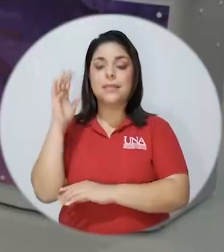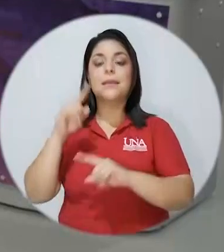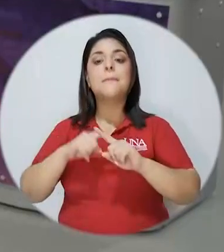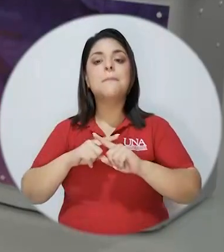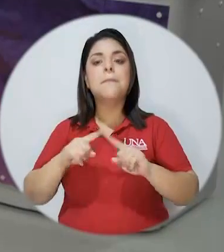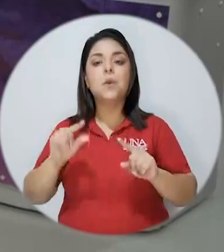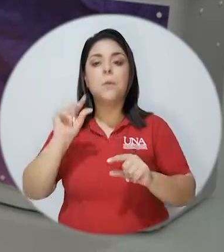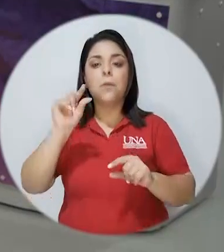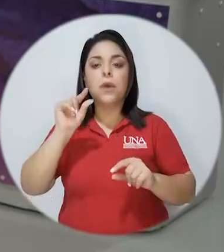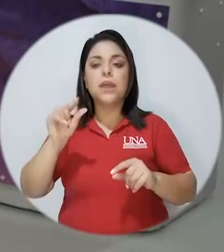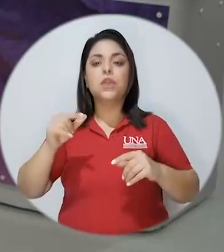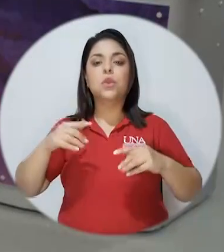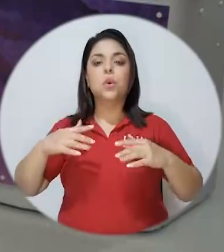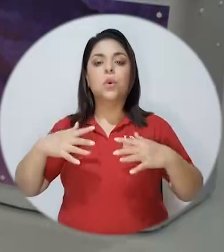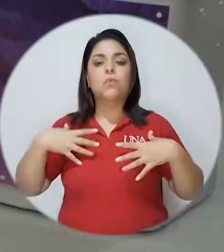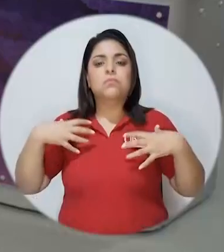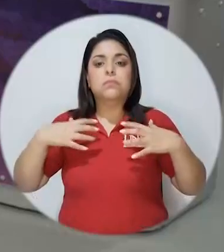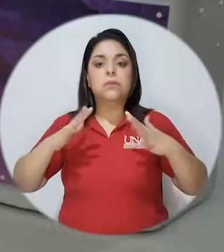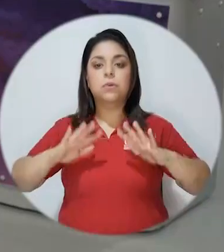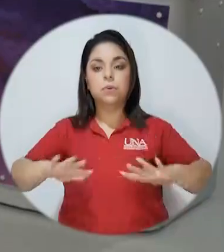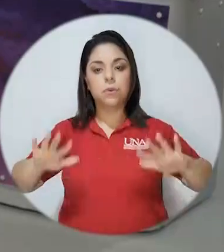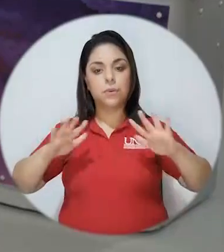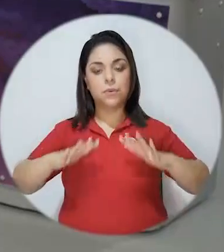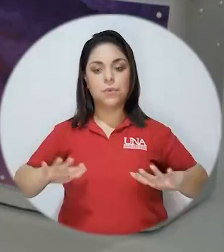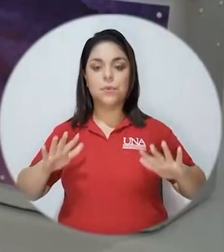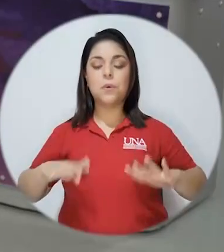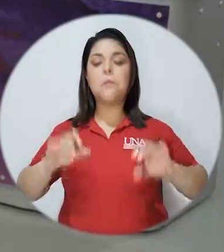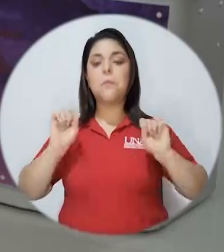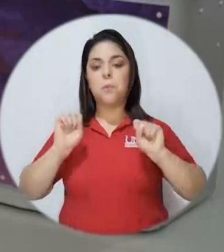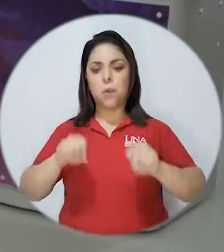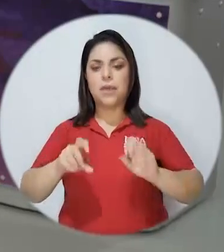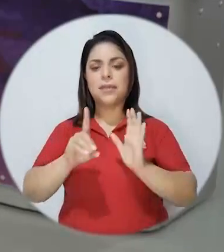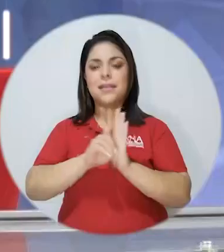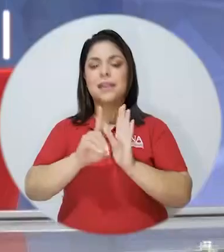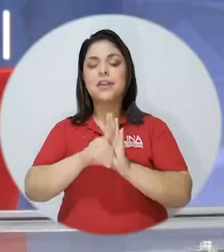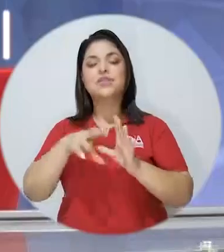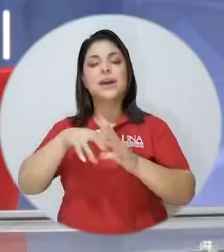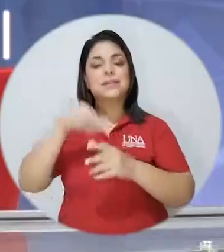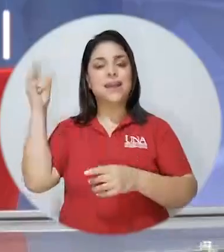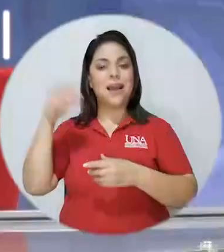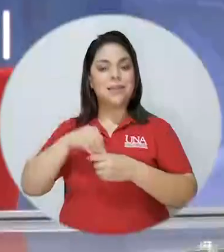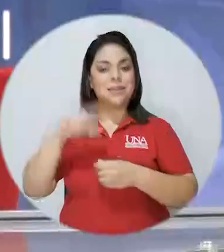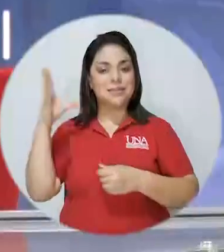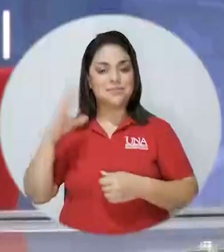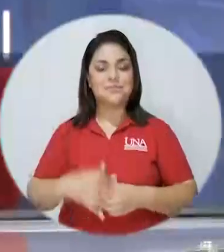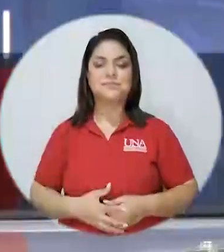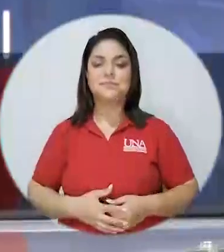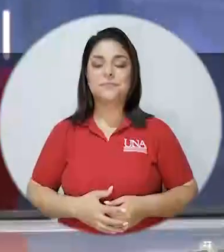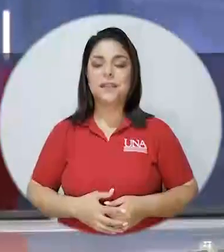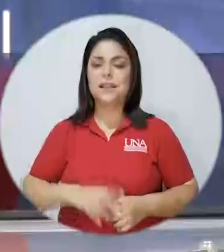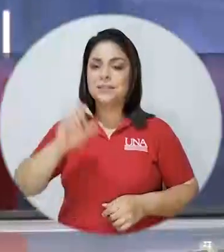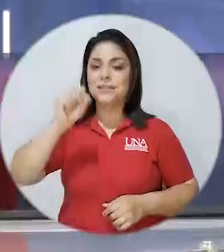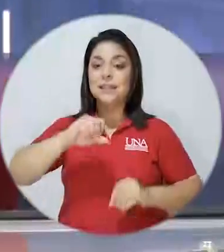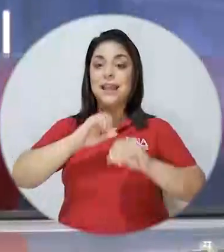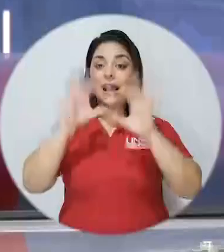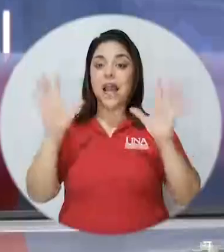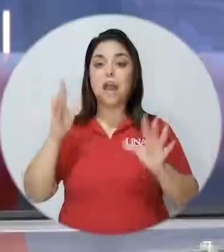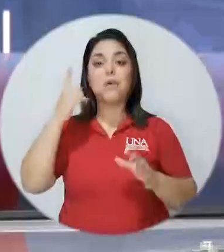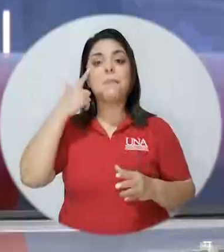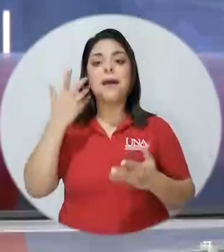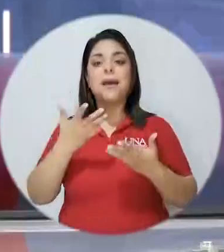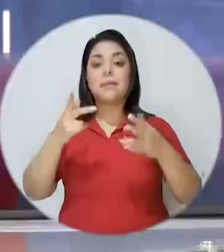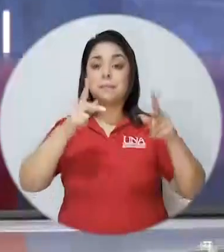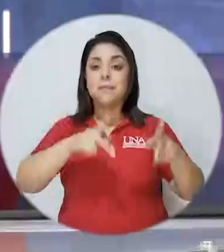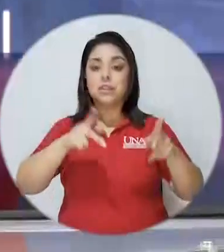pero desintoxícame un poquito y tener el derecho a la desconexión. Claro, para que la gente posterior